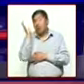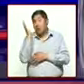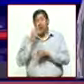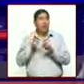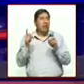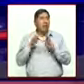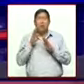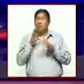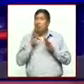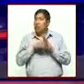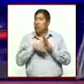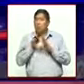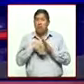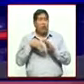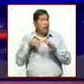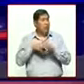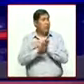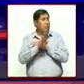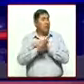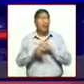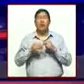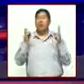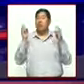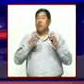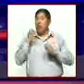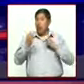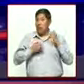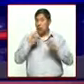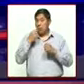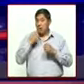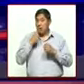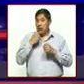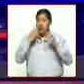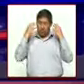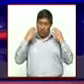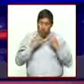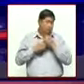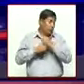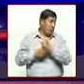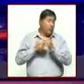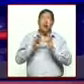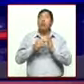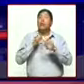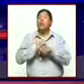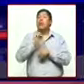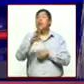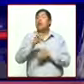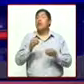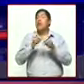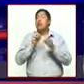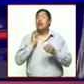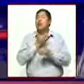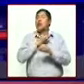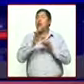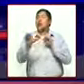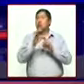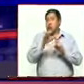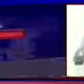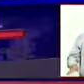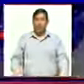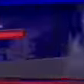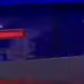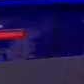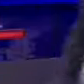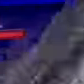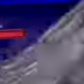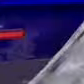pero es más accesible porque nosotros somos muy emocionantes con lo que es el ritmo de la morenada. Más adelante les estaremos comentando más de nuestra cultura.